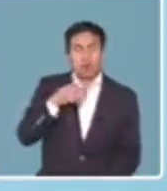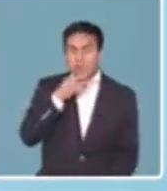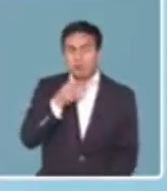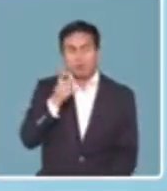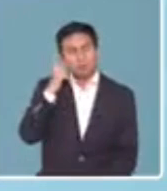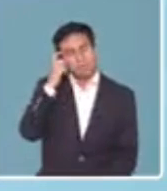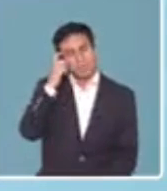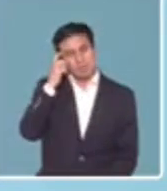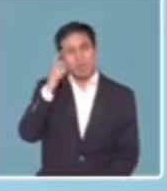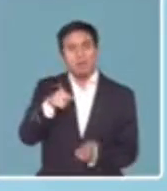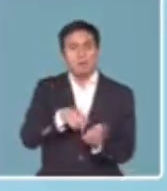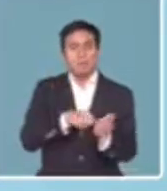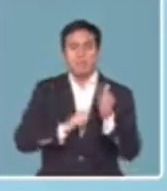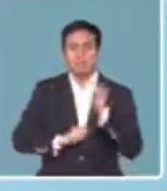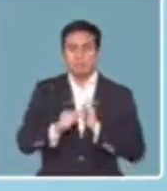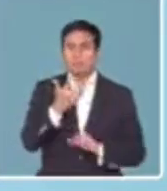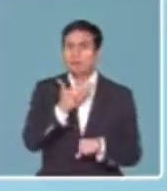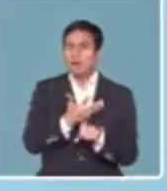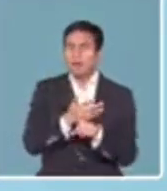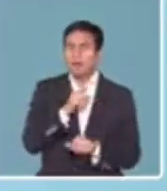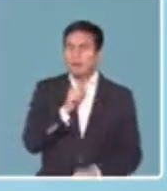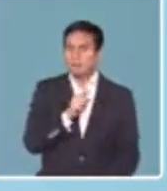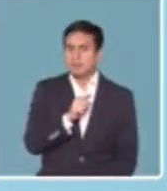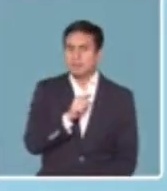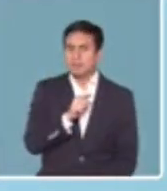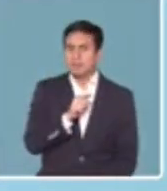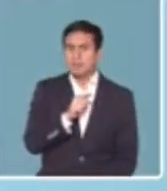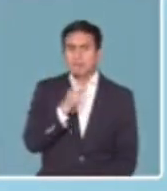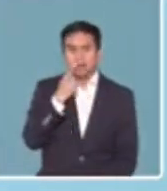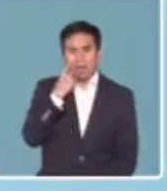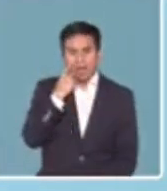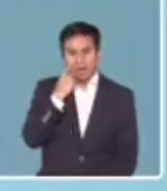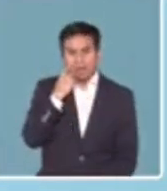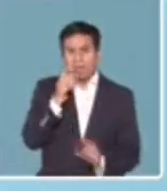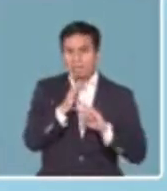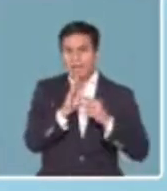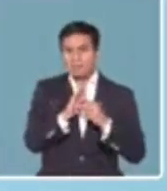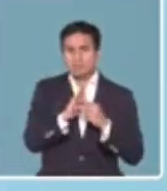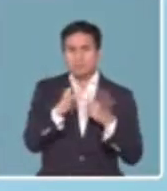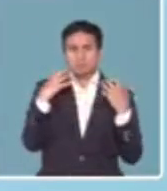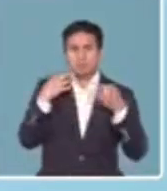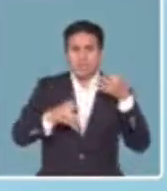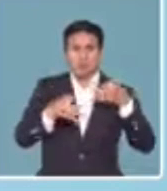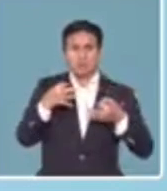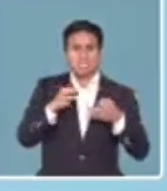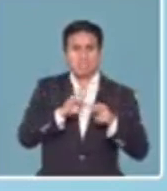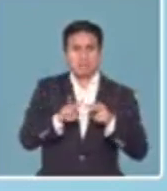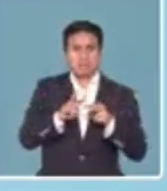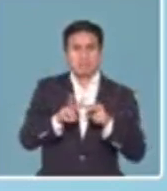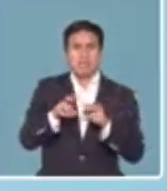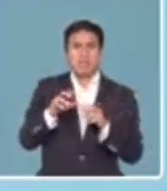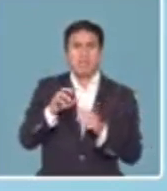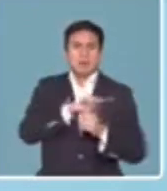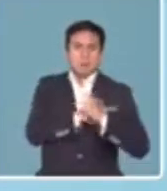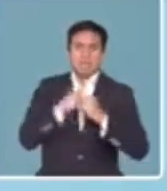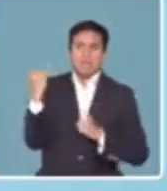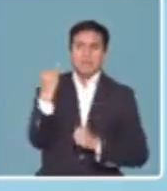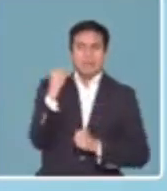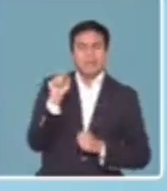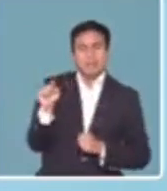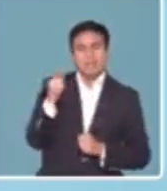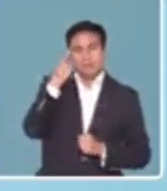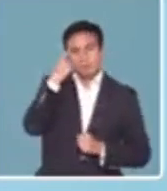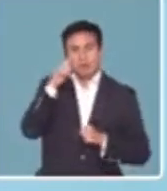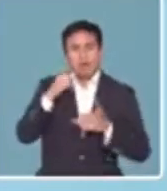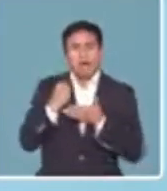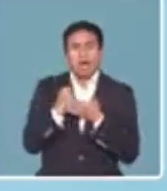también pensemos, hay una familia que está sufriendo, vamos a ver el caso, cuando depende de los tribunales de justicia, son un poder independiente, pero en